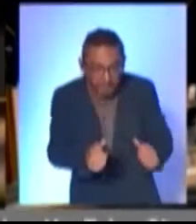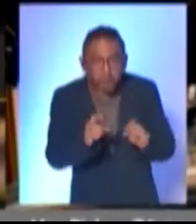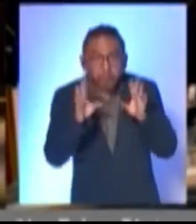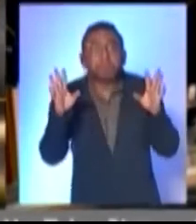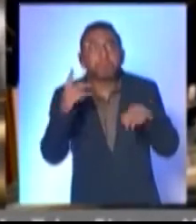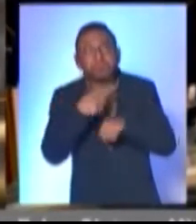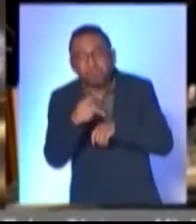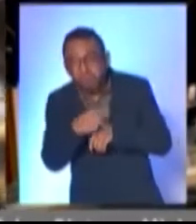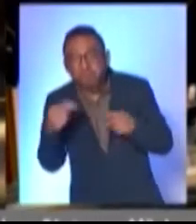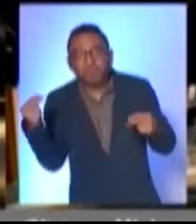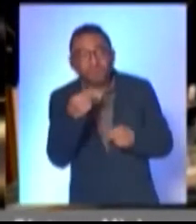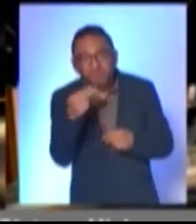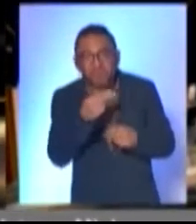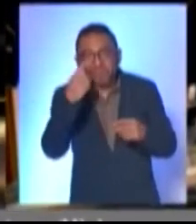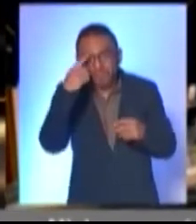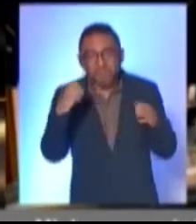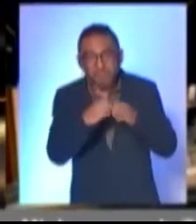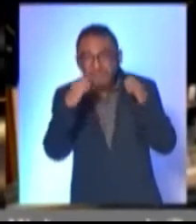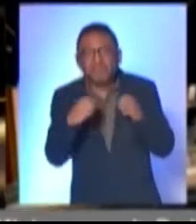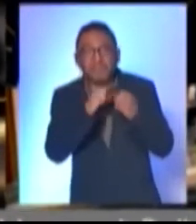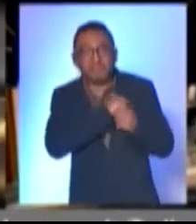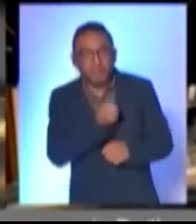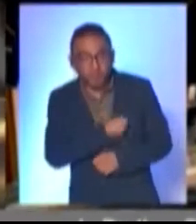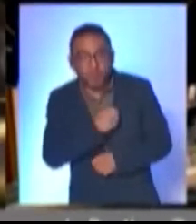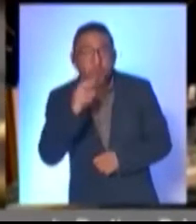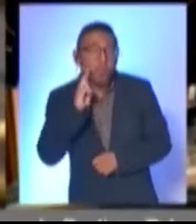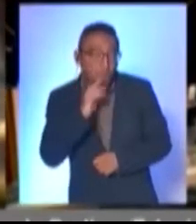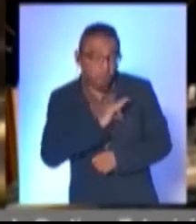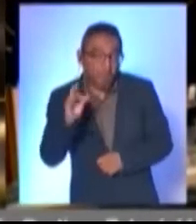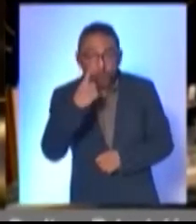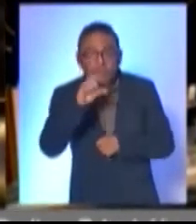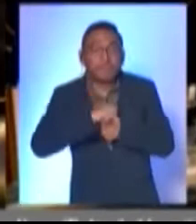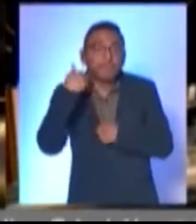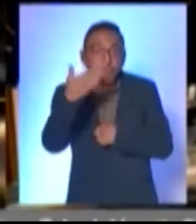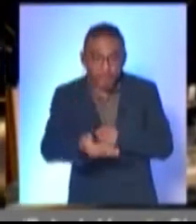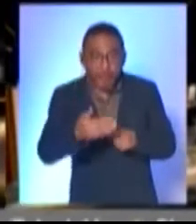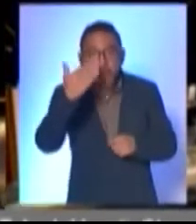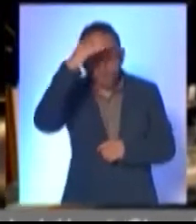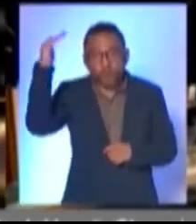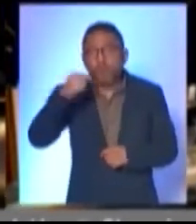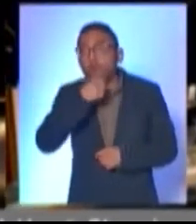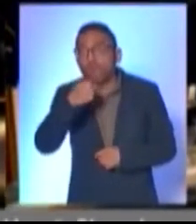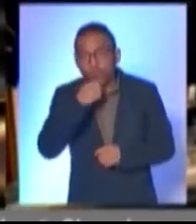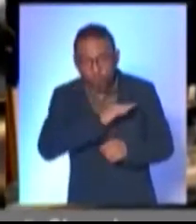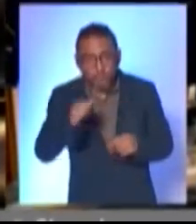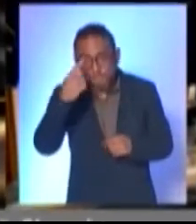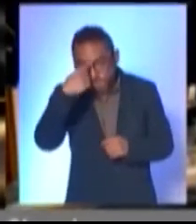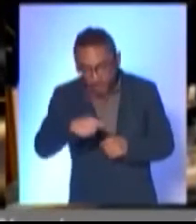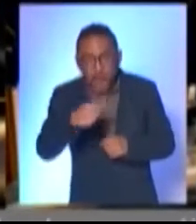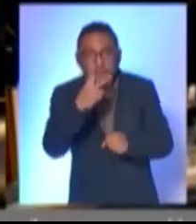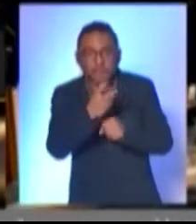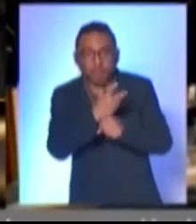Emergencia Sanitaria, y también finalmente se informó que es probable que la próxima semana se convoque a los adultos mayores para recibir el complemento de su